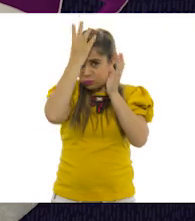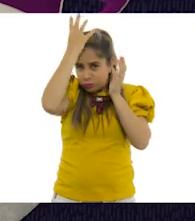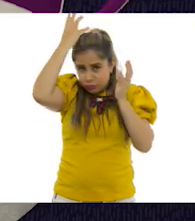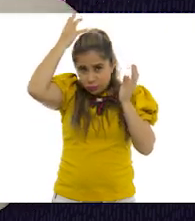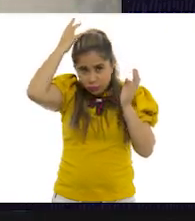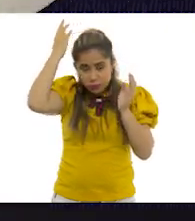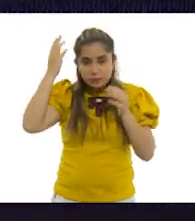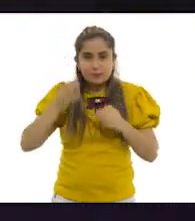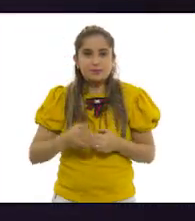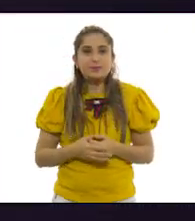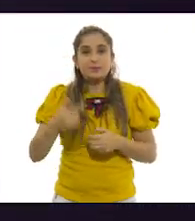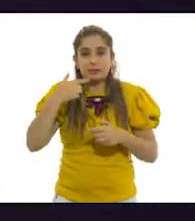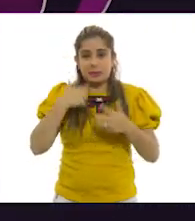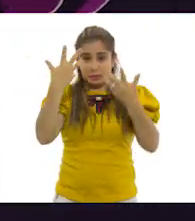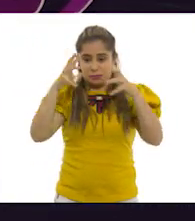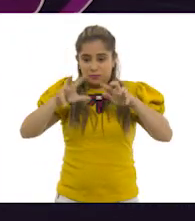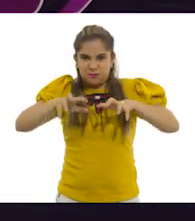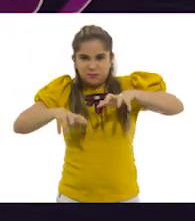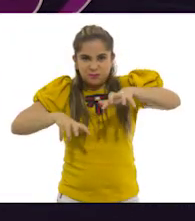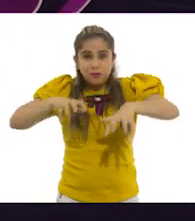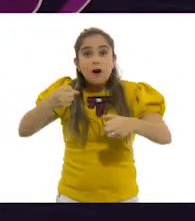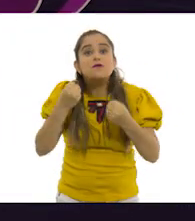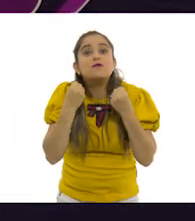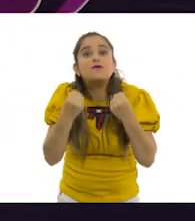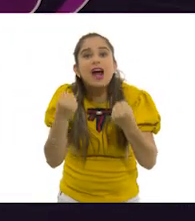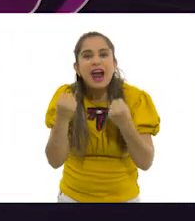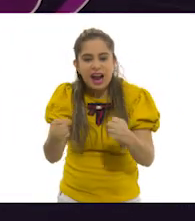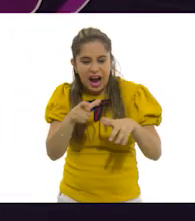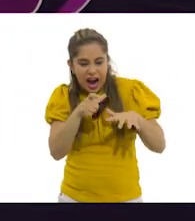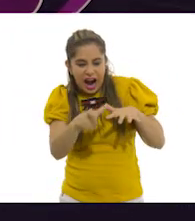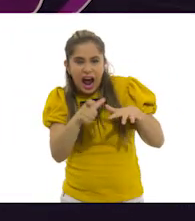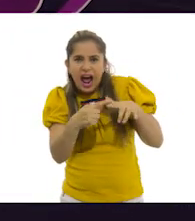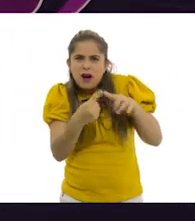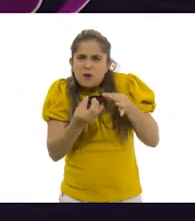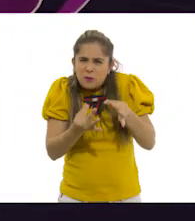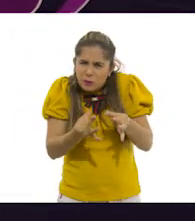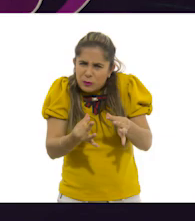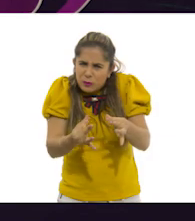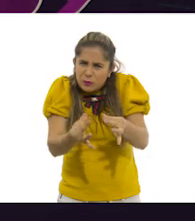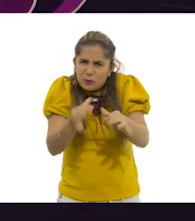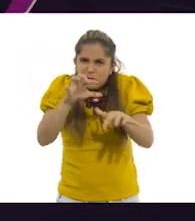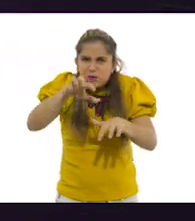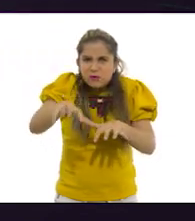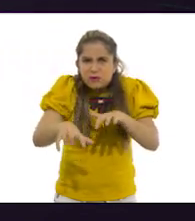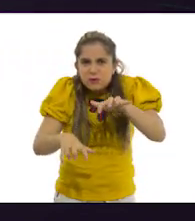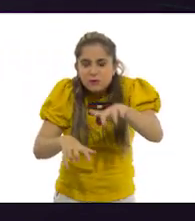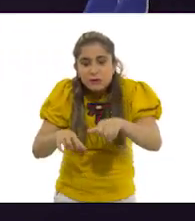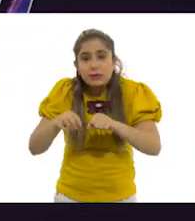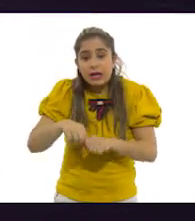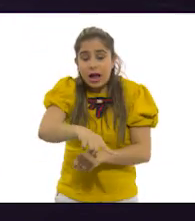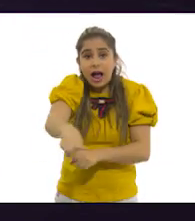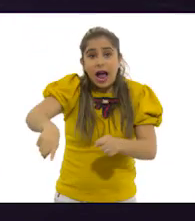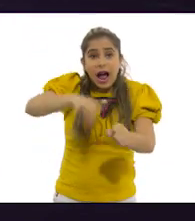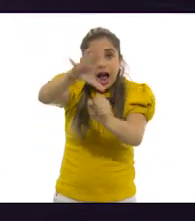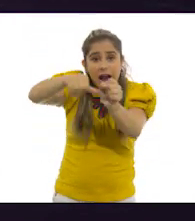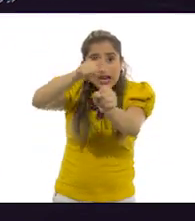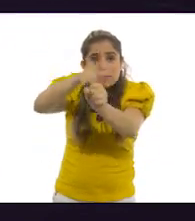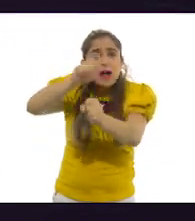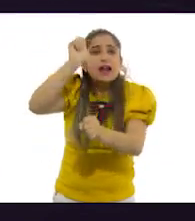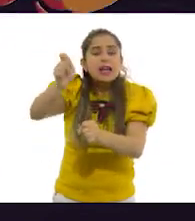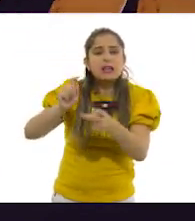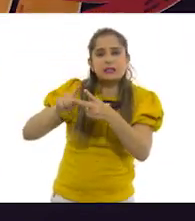voluntad. Mis garras son fuertes, grandes y afiladísimas. Mis presas suelen ser monos araña